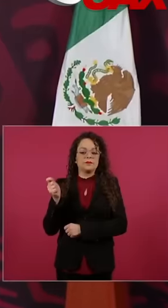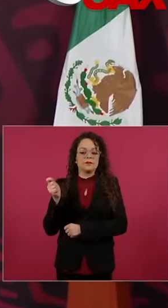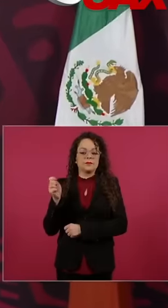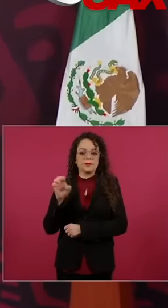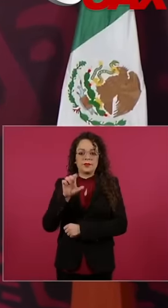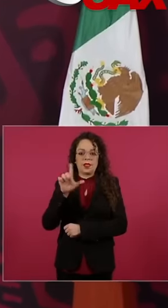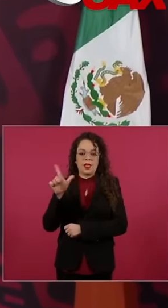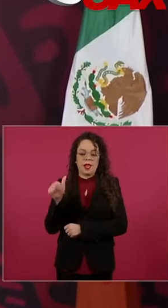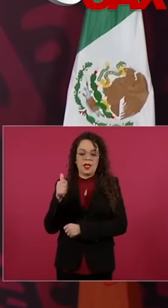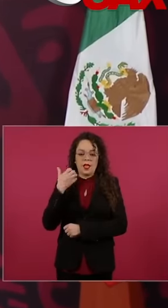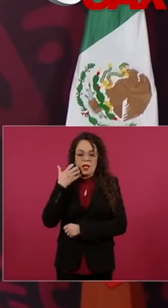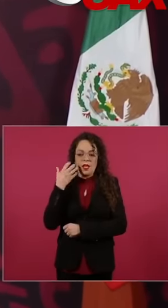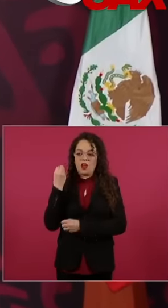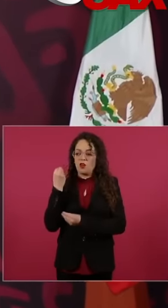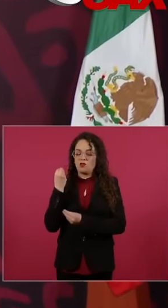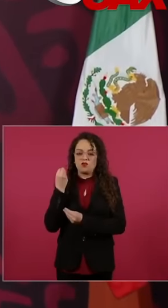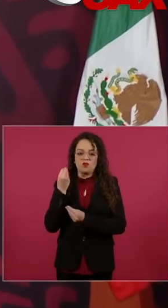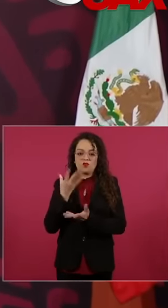ella.